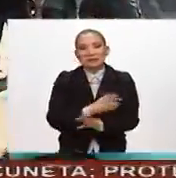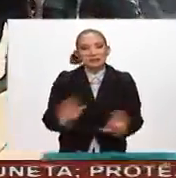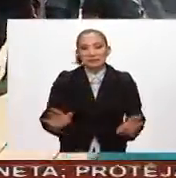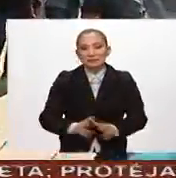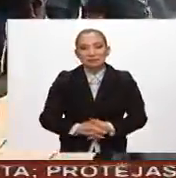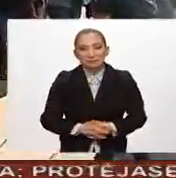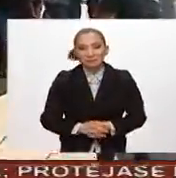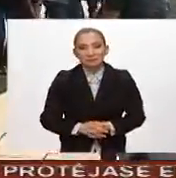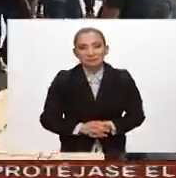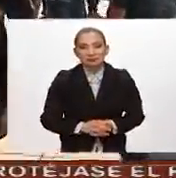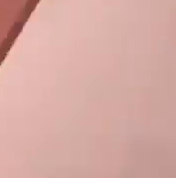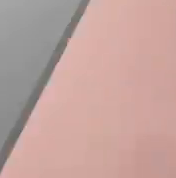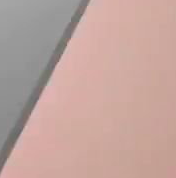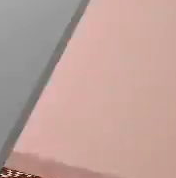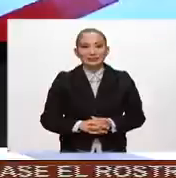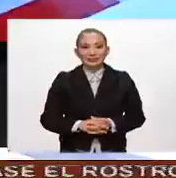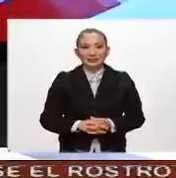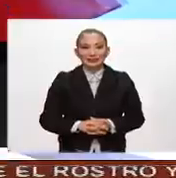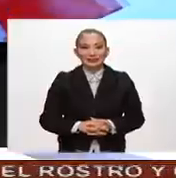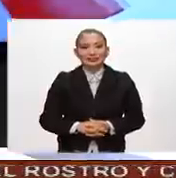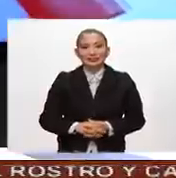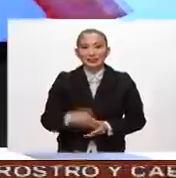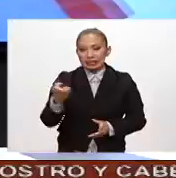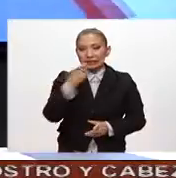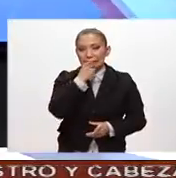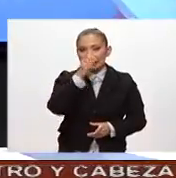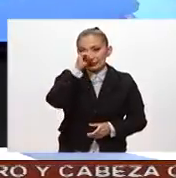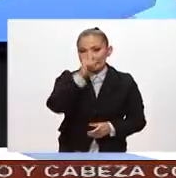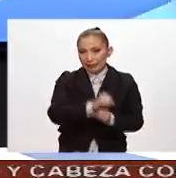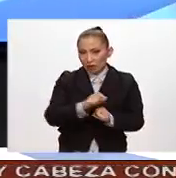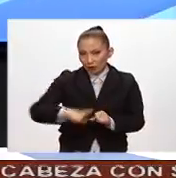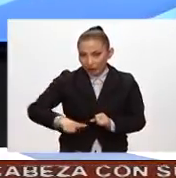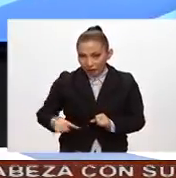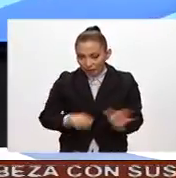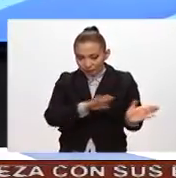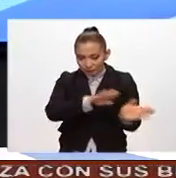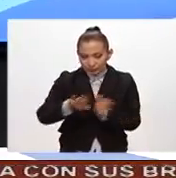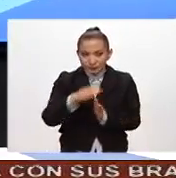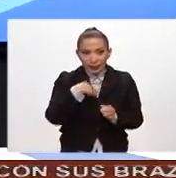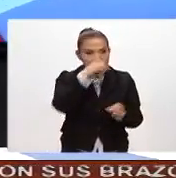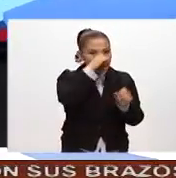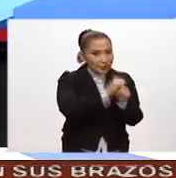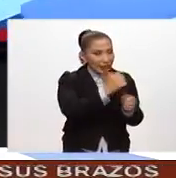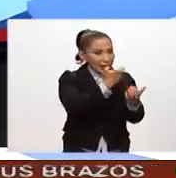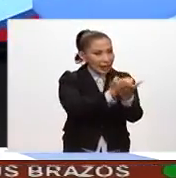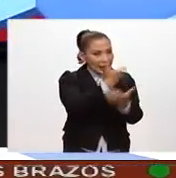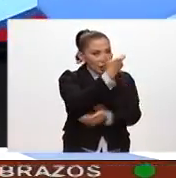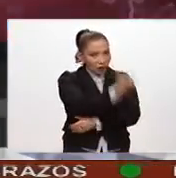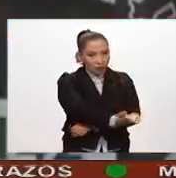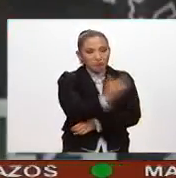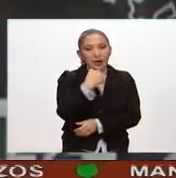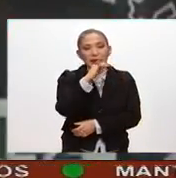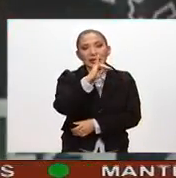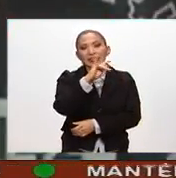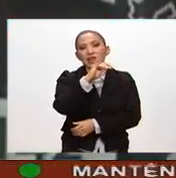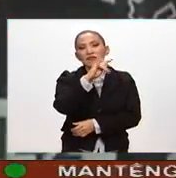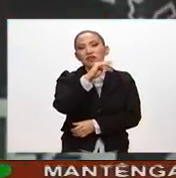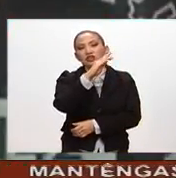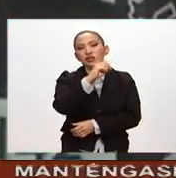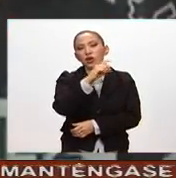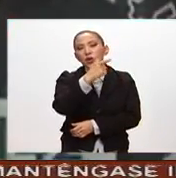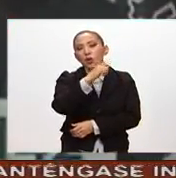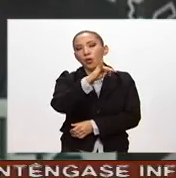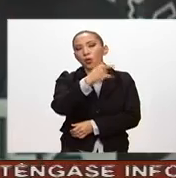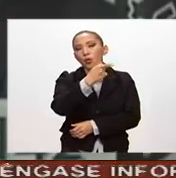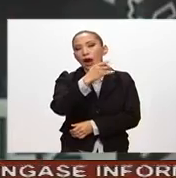a discusión. Eso fue lo que dijo el secretario de Gobernación. Por su parte, el secretario de Economía, Ildefonso Guajardo, informó que el gobierno federal,